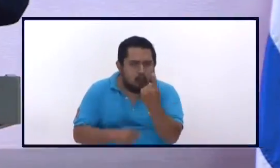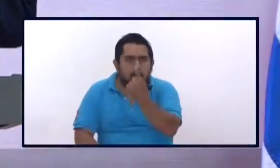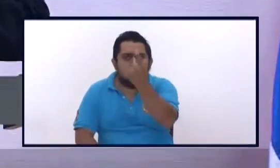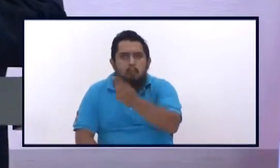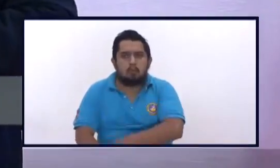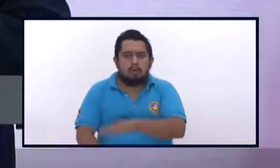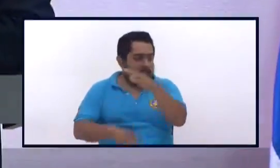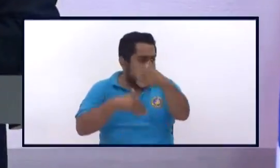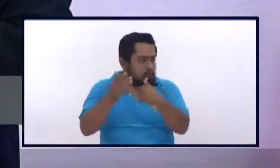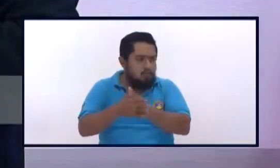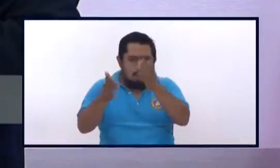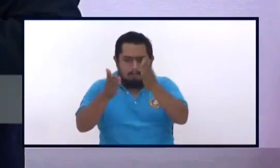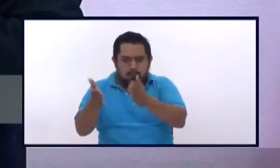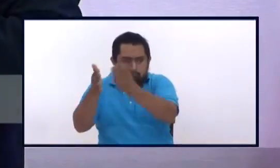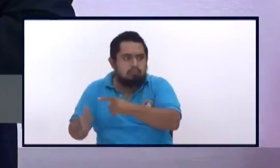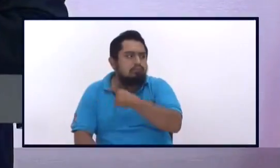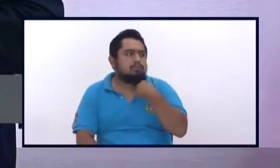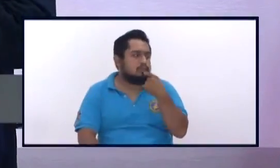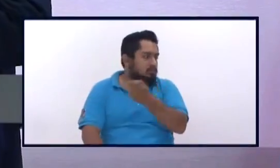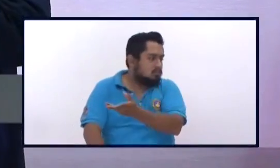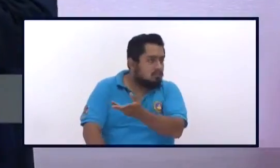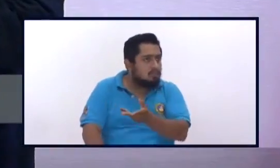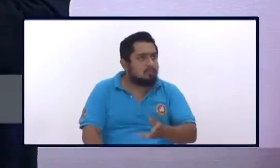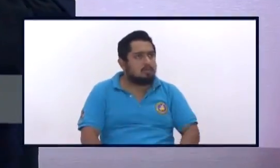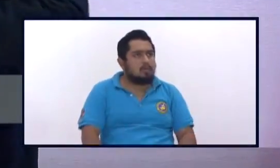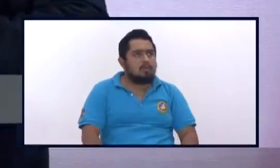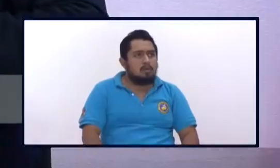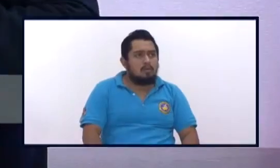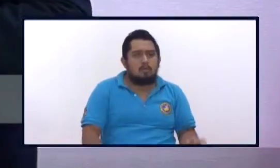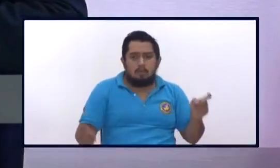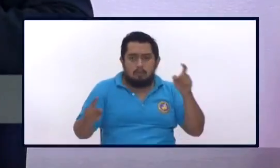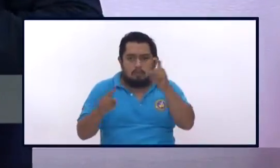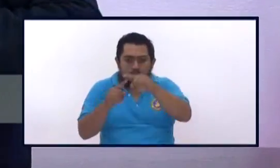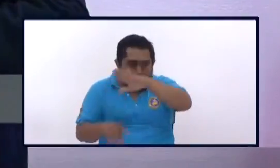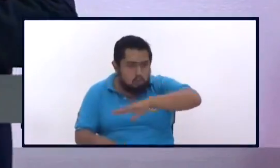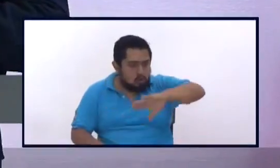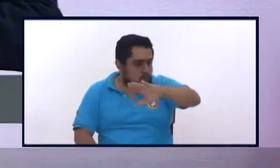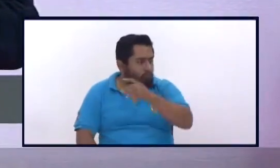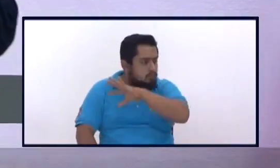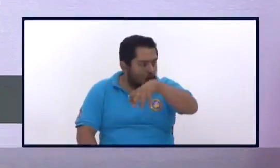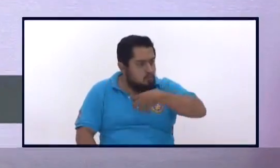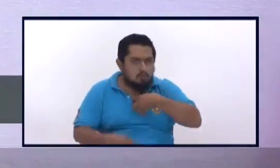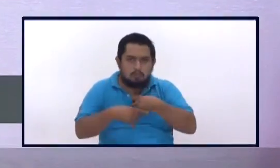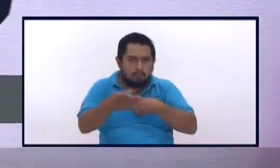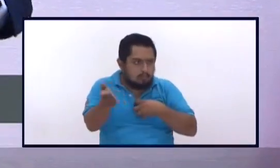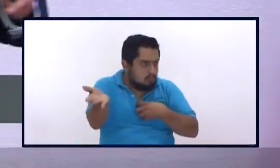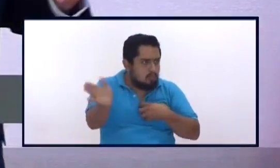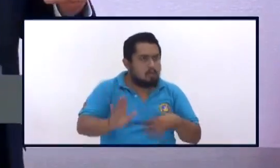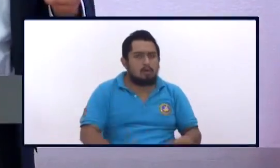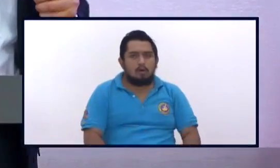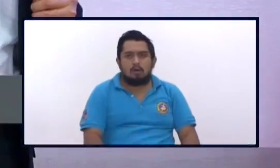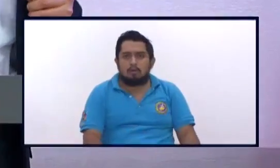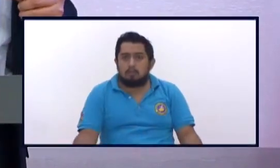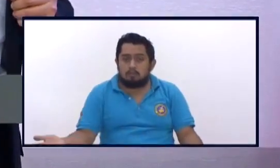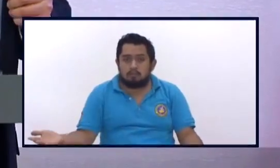crimen organizado en su evolución hasta que son dueños de territorios y aquí si no lo quieren hablar pues pregúntale a cualquiera que